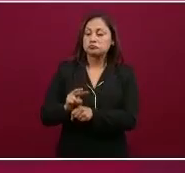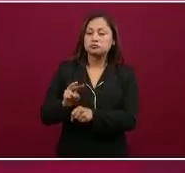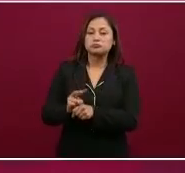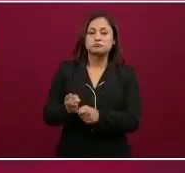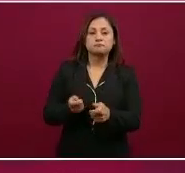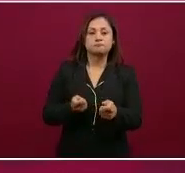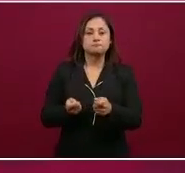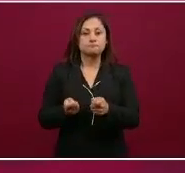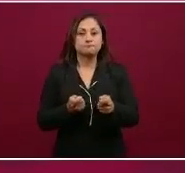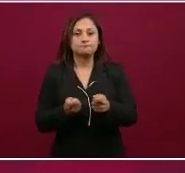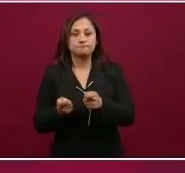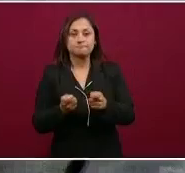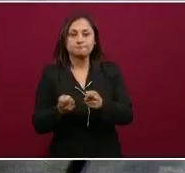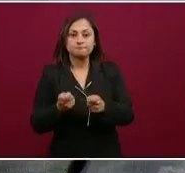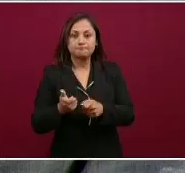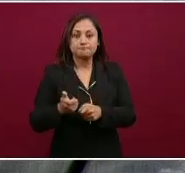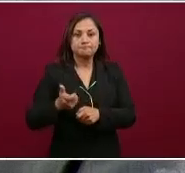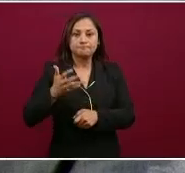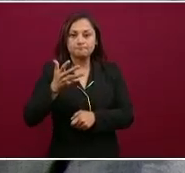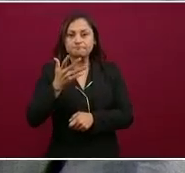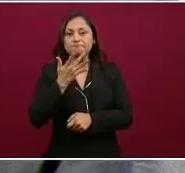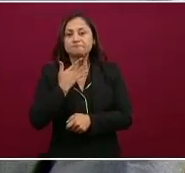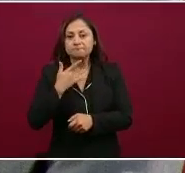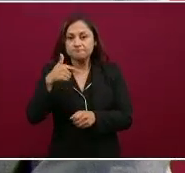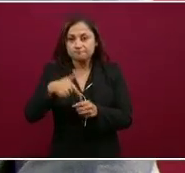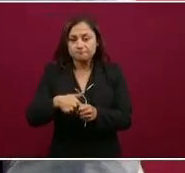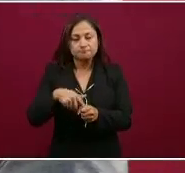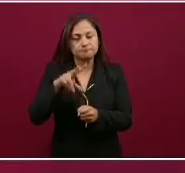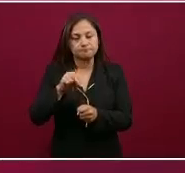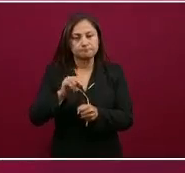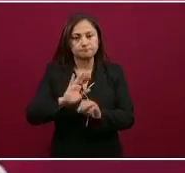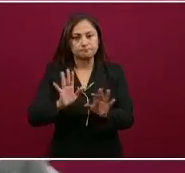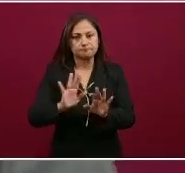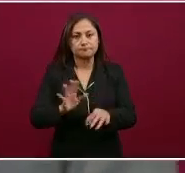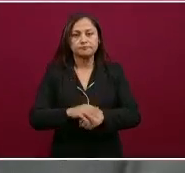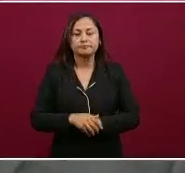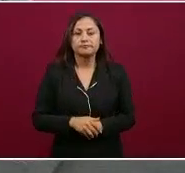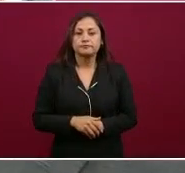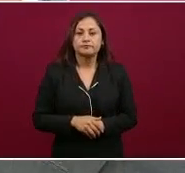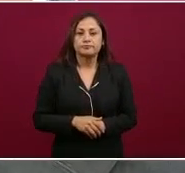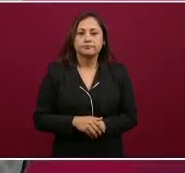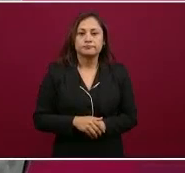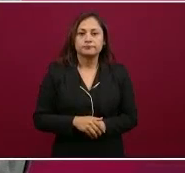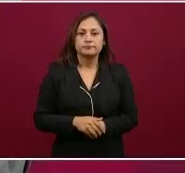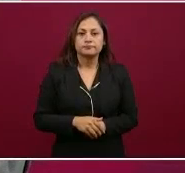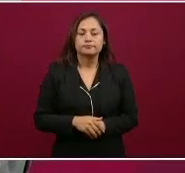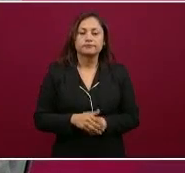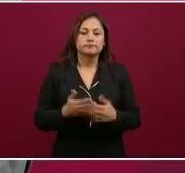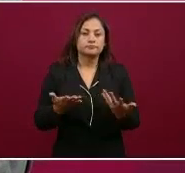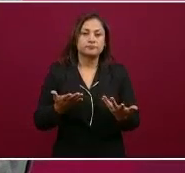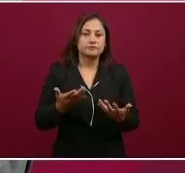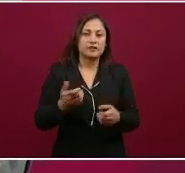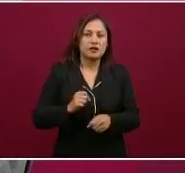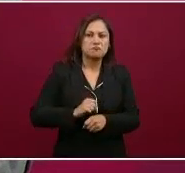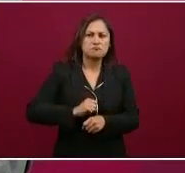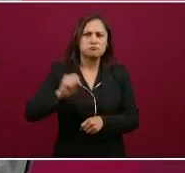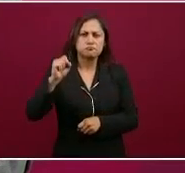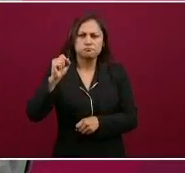que no suban y mucho menos van a haber gasolinas.